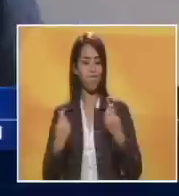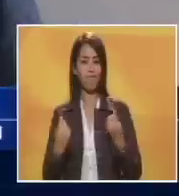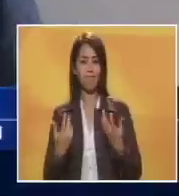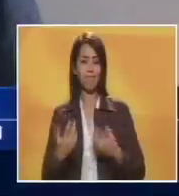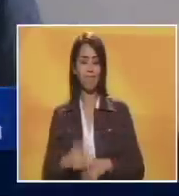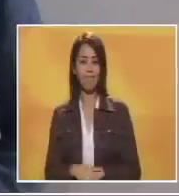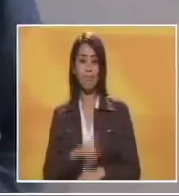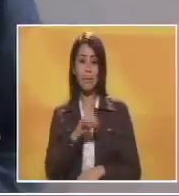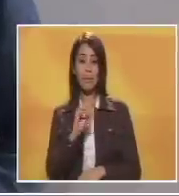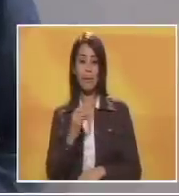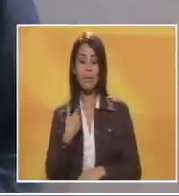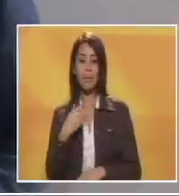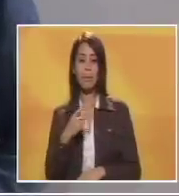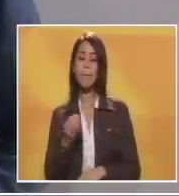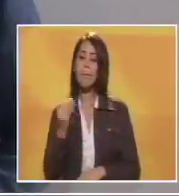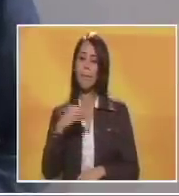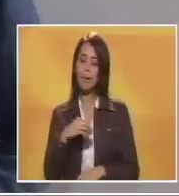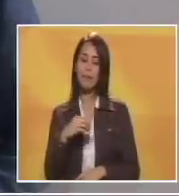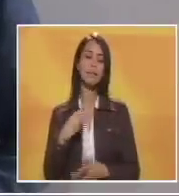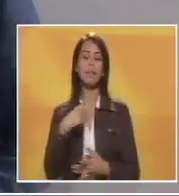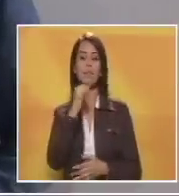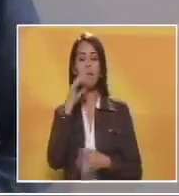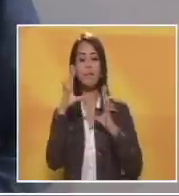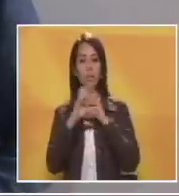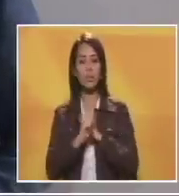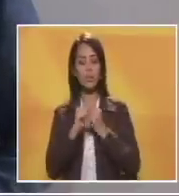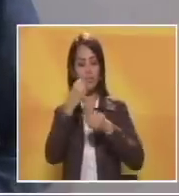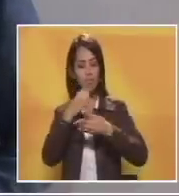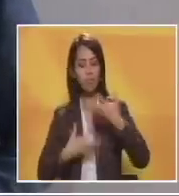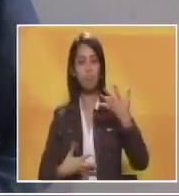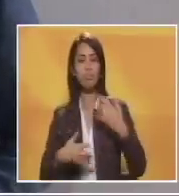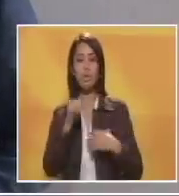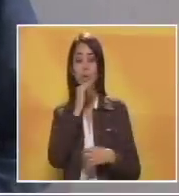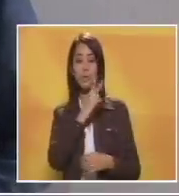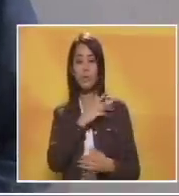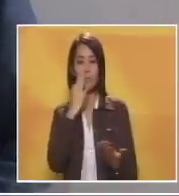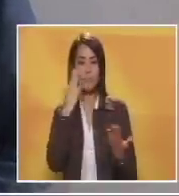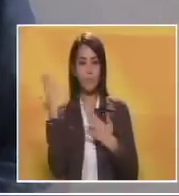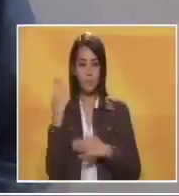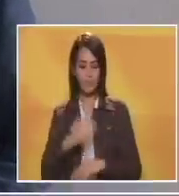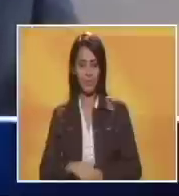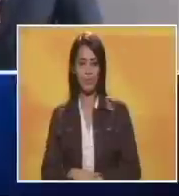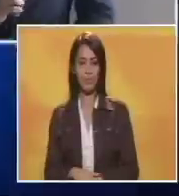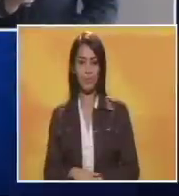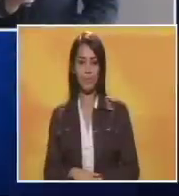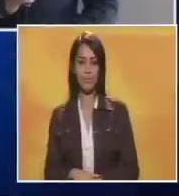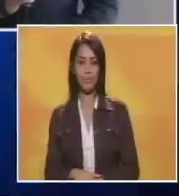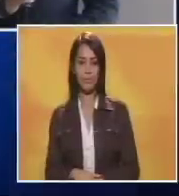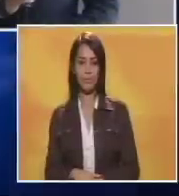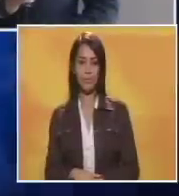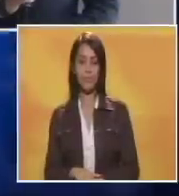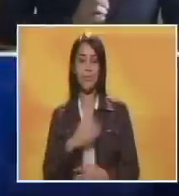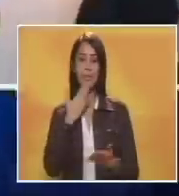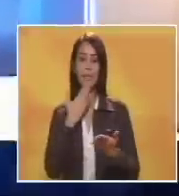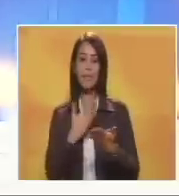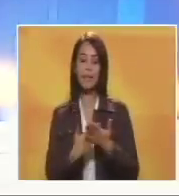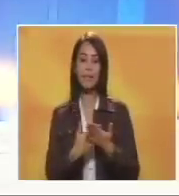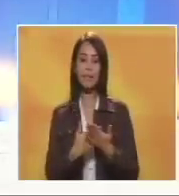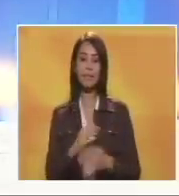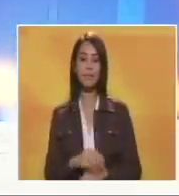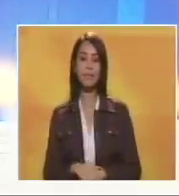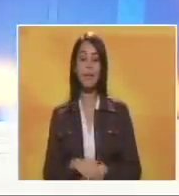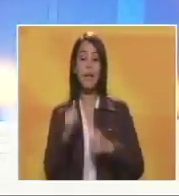barriles. Más de las declaraciones de Antonio Ecarry esta noche en la emisión estelar de Noticiero Venevisión. Sigan con más de nuestra emisión meridiana. Gracias, Ángel.